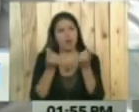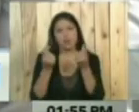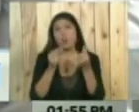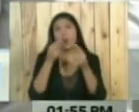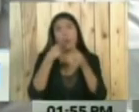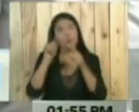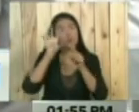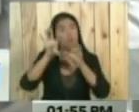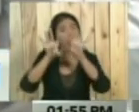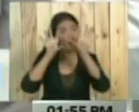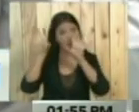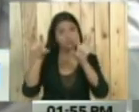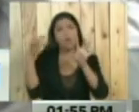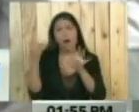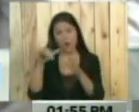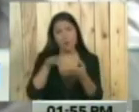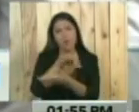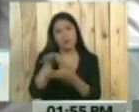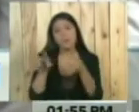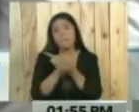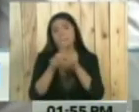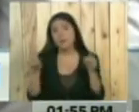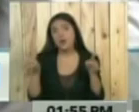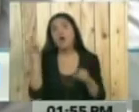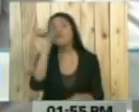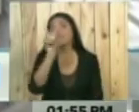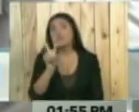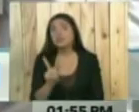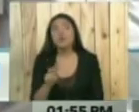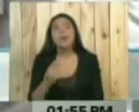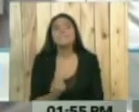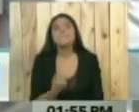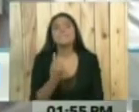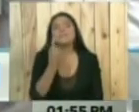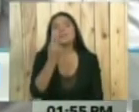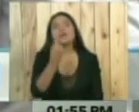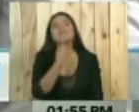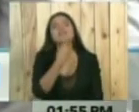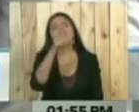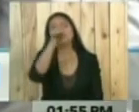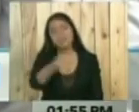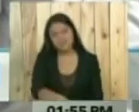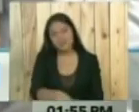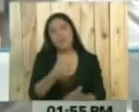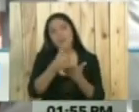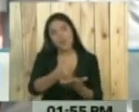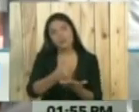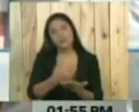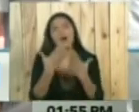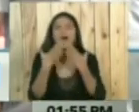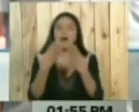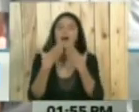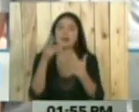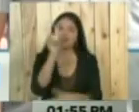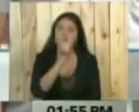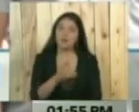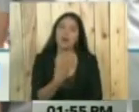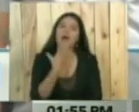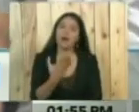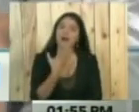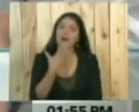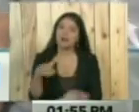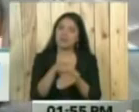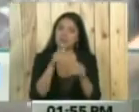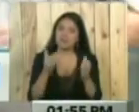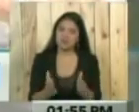los países tiene su problema, pero con todo eso, Venezuela fue el primero en decir sí, vamos a ayudar a Haití. Muchas gracias, Venezuela. Muchas gracias, señor